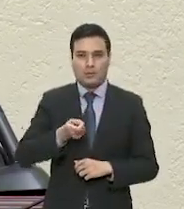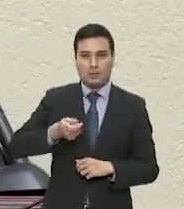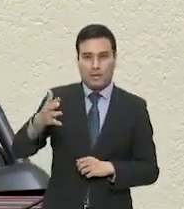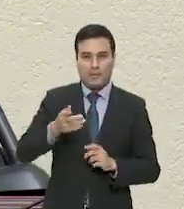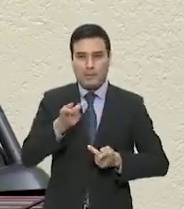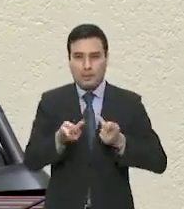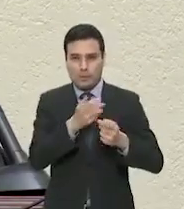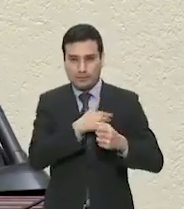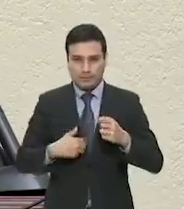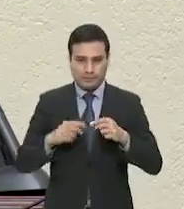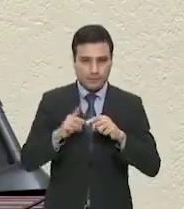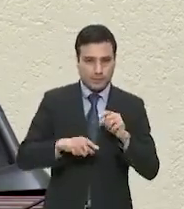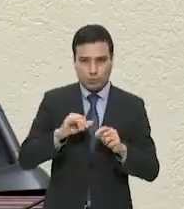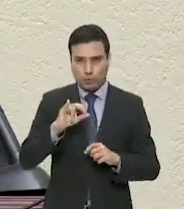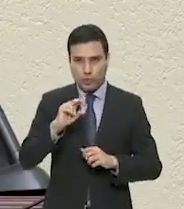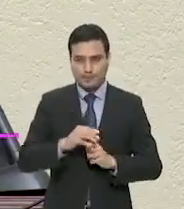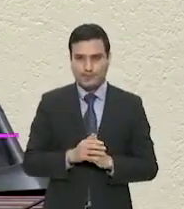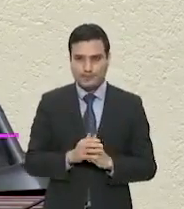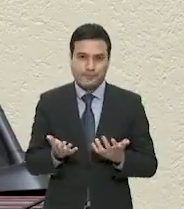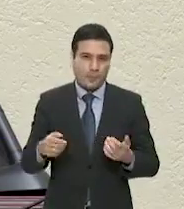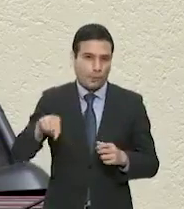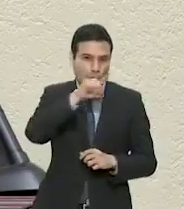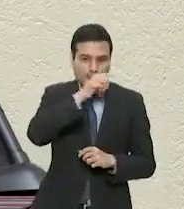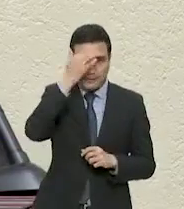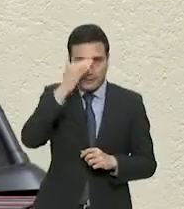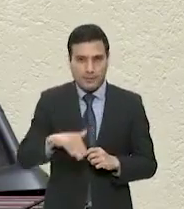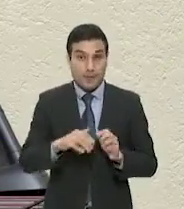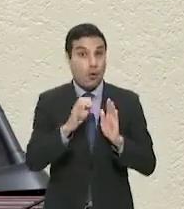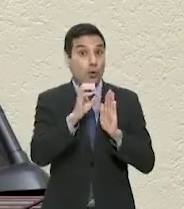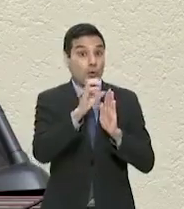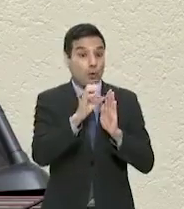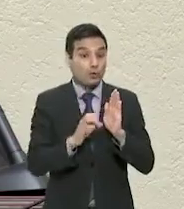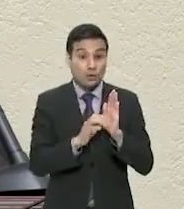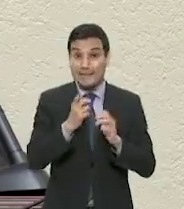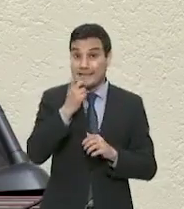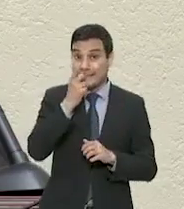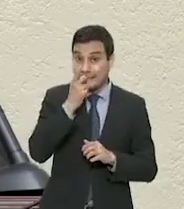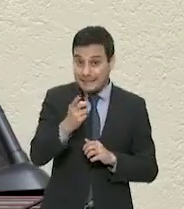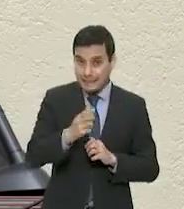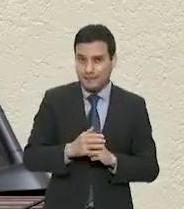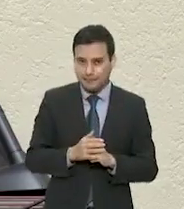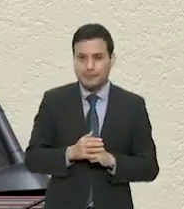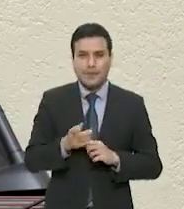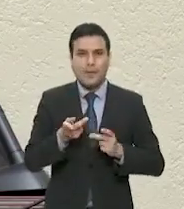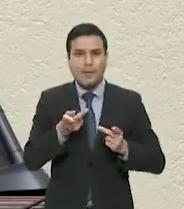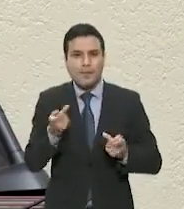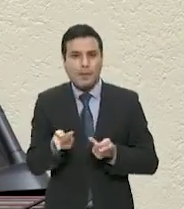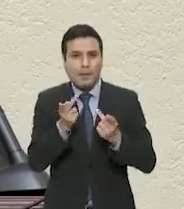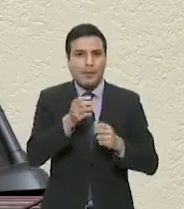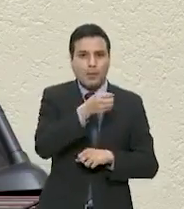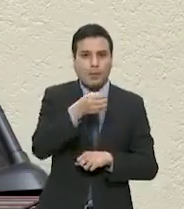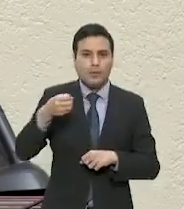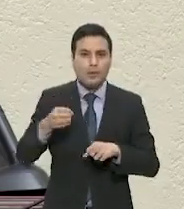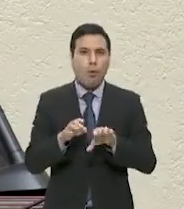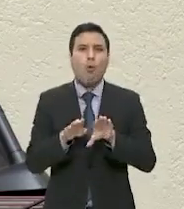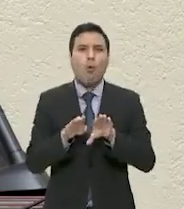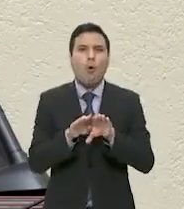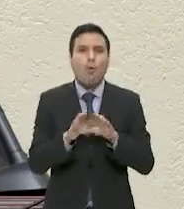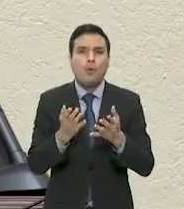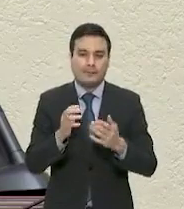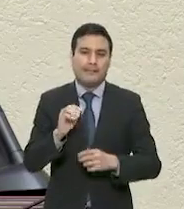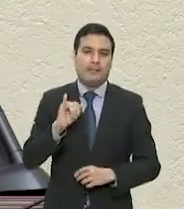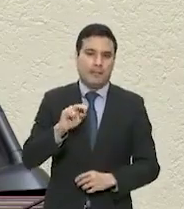mandato como saben la constitución establece que el proceso de revocación de mandato será convocado por el instituto nacional